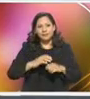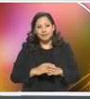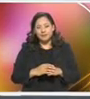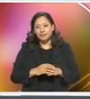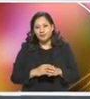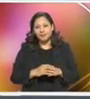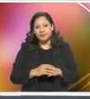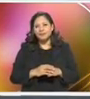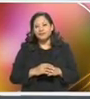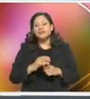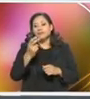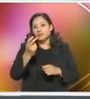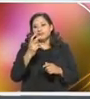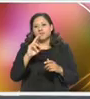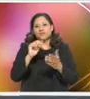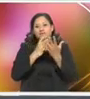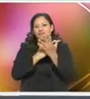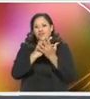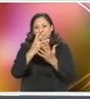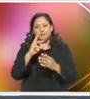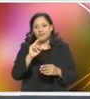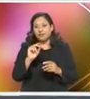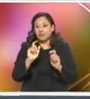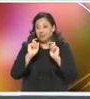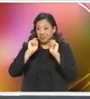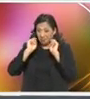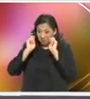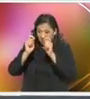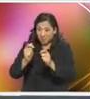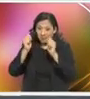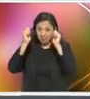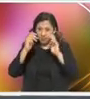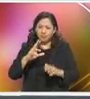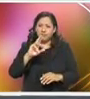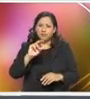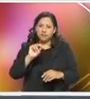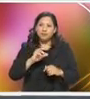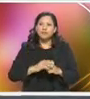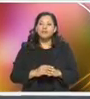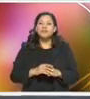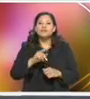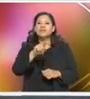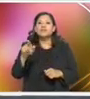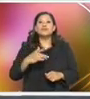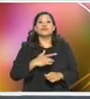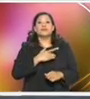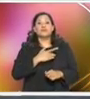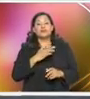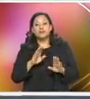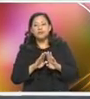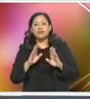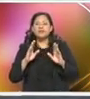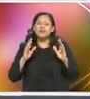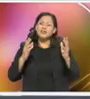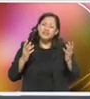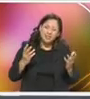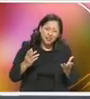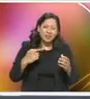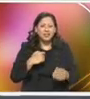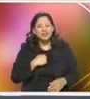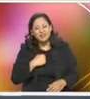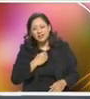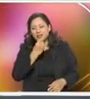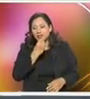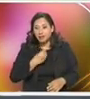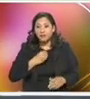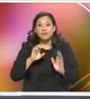sin excedernos, ¿verdad? Exactamente. No hay que cargarles que se sientan con un peso. Sí, no. o con el yugo de yo tengo que,